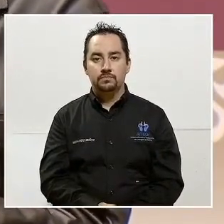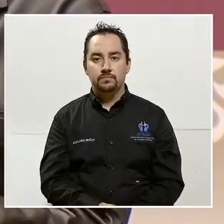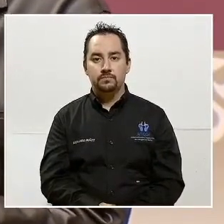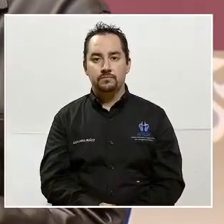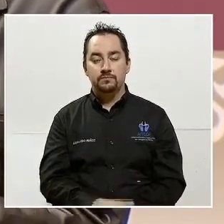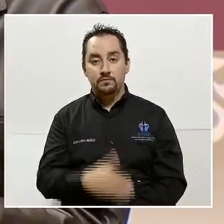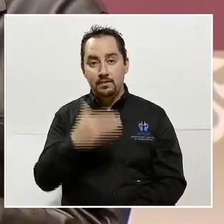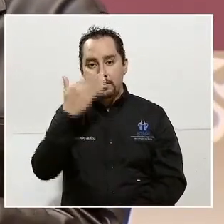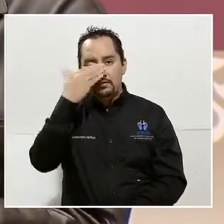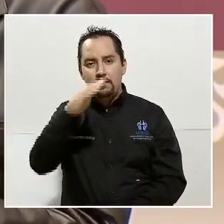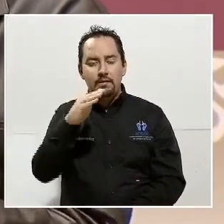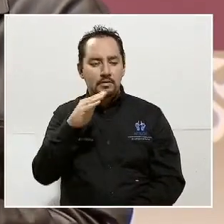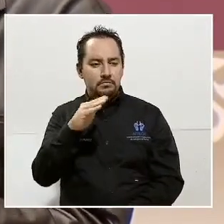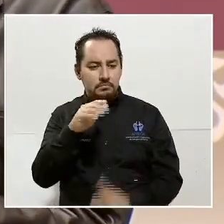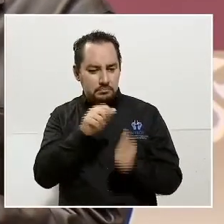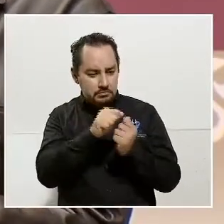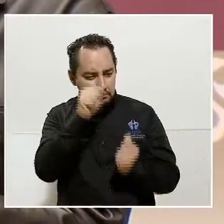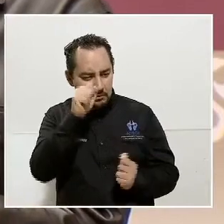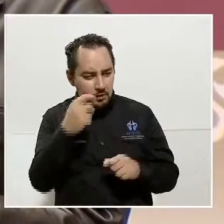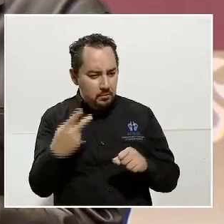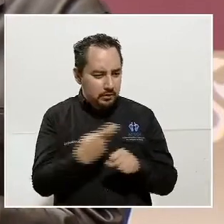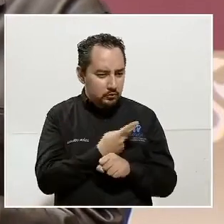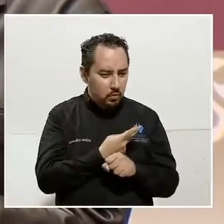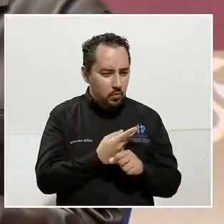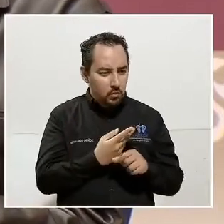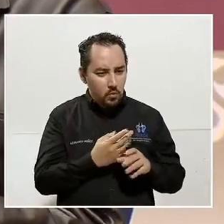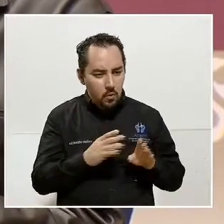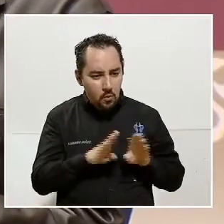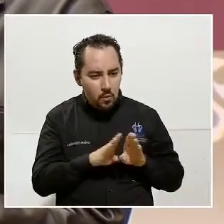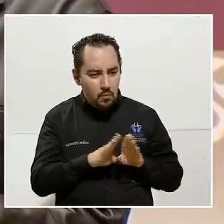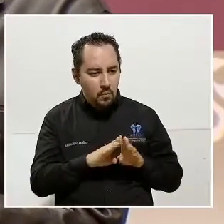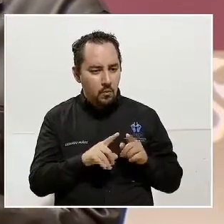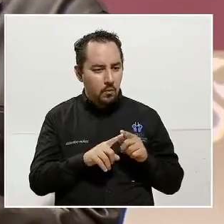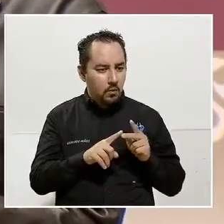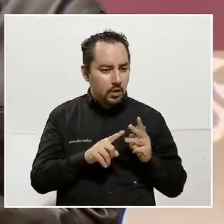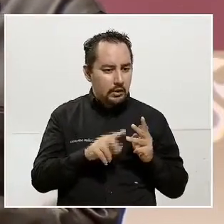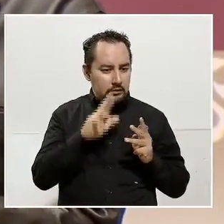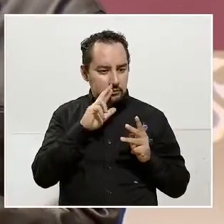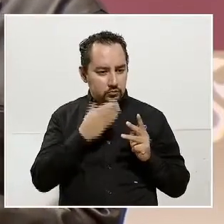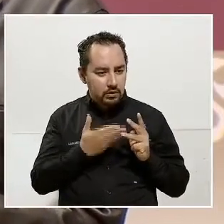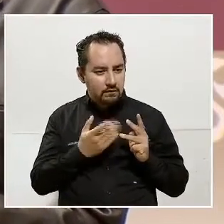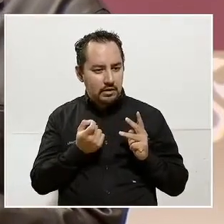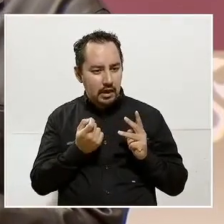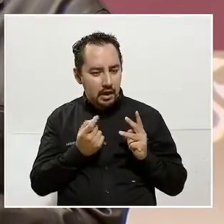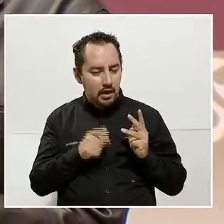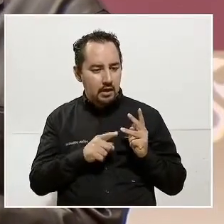qué sucedió, cómo se dieron los hechos, quiénes fueron los responsables,